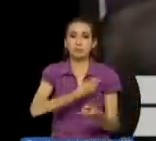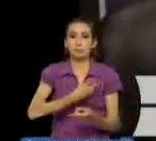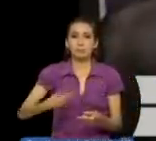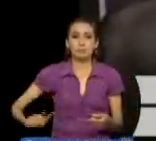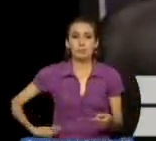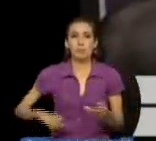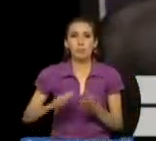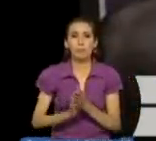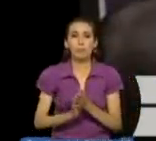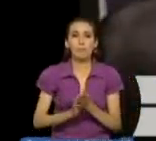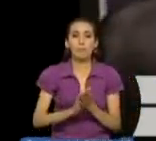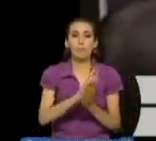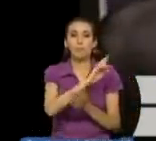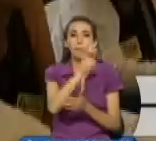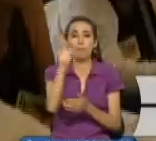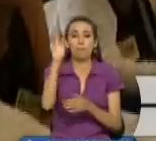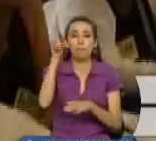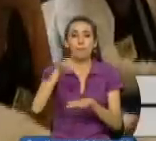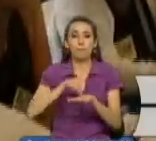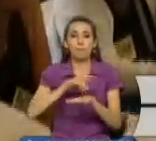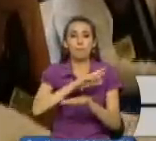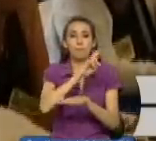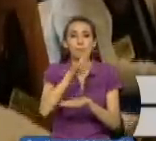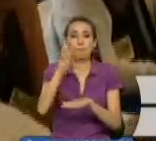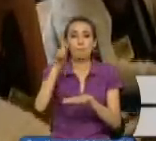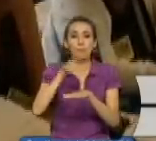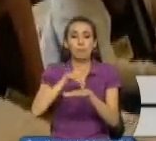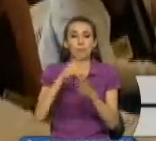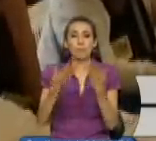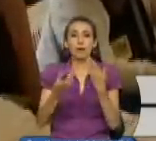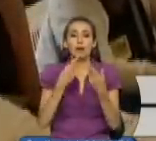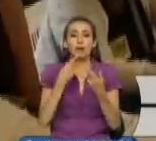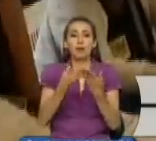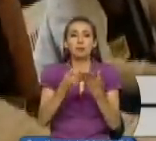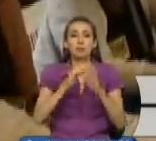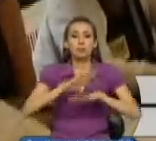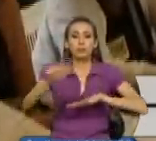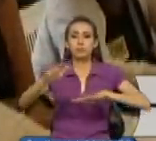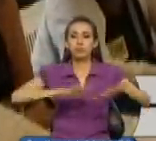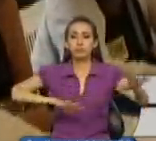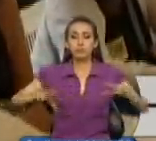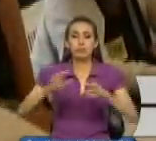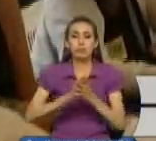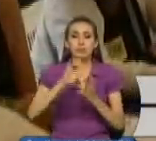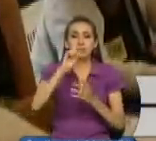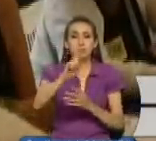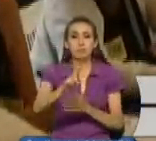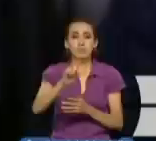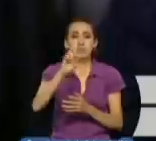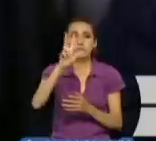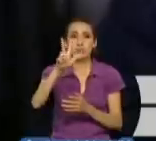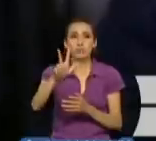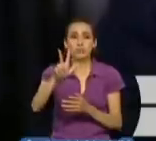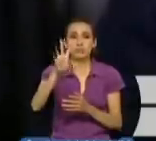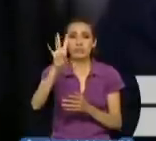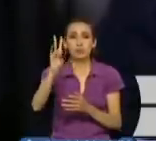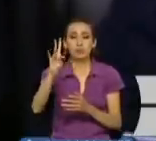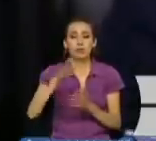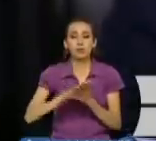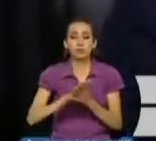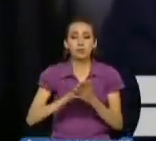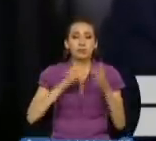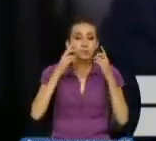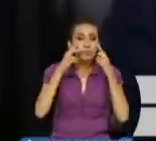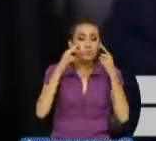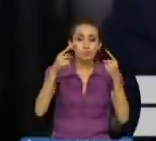Dominicana y jefe de la misión electoral señaló que se desplegó un total de 144 observadores a nivel nacional el trabajo de